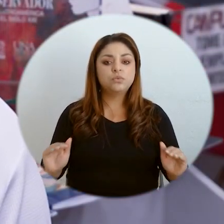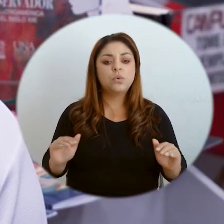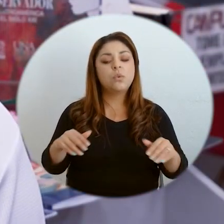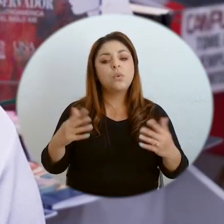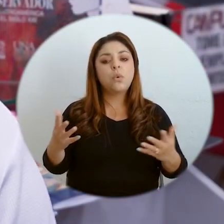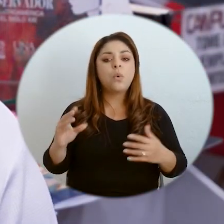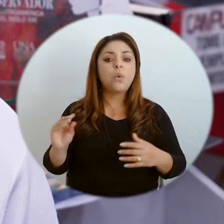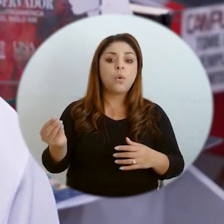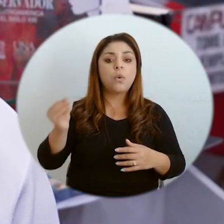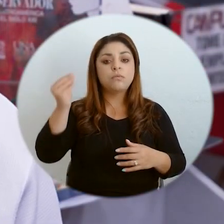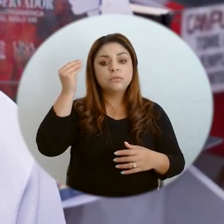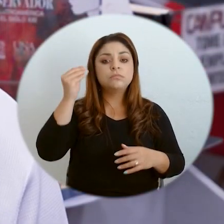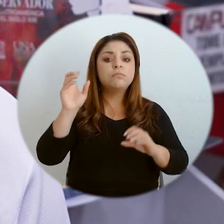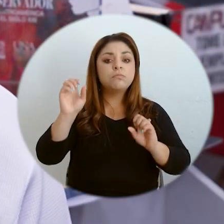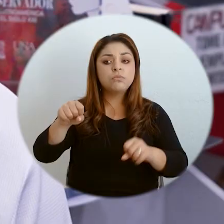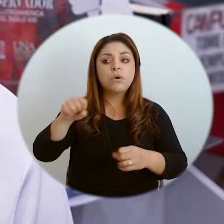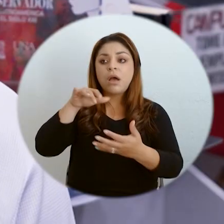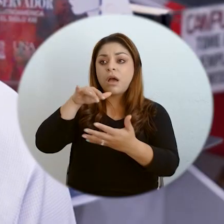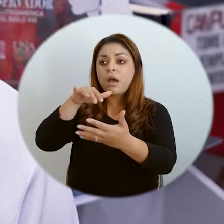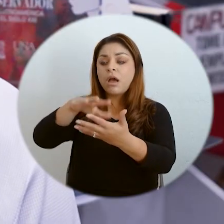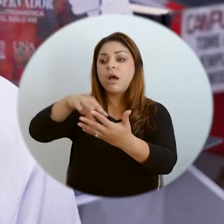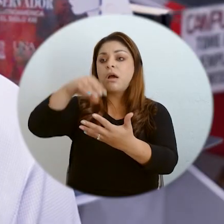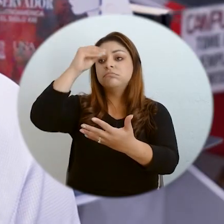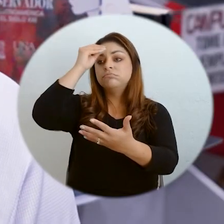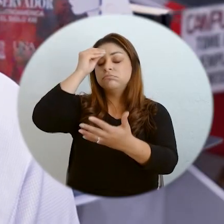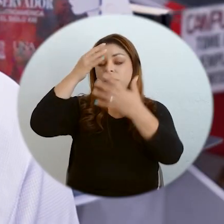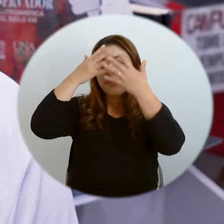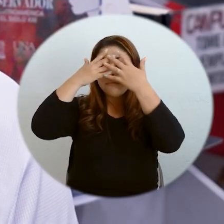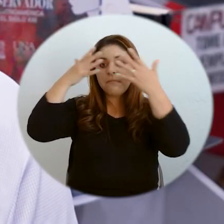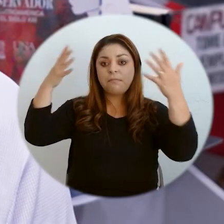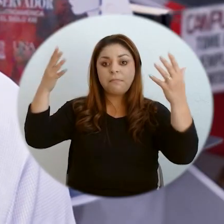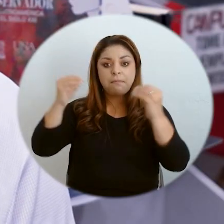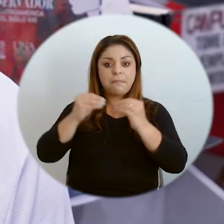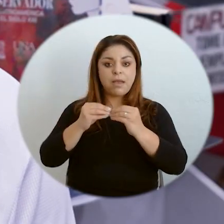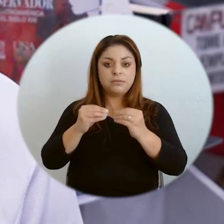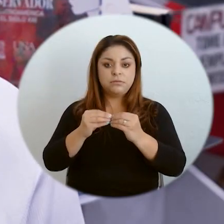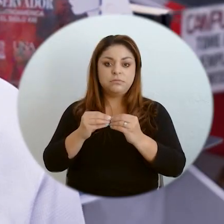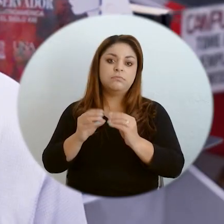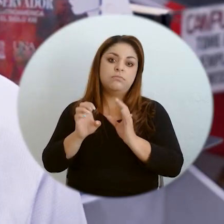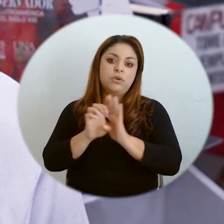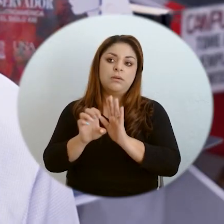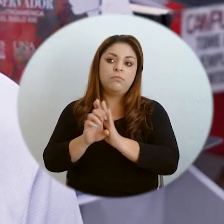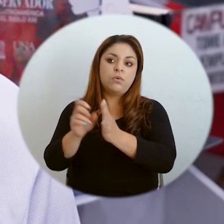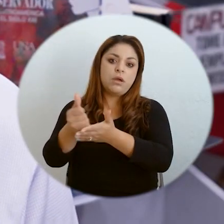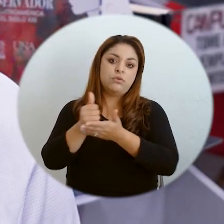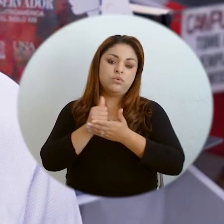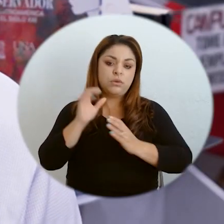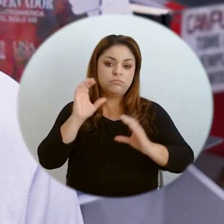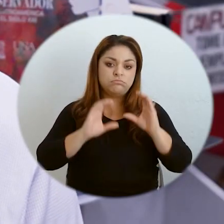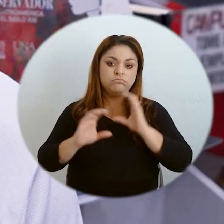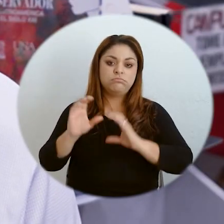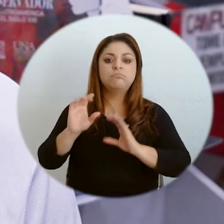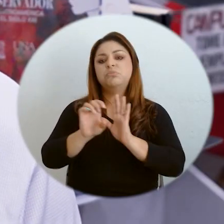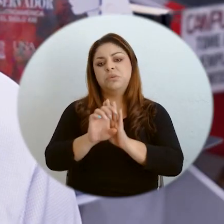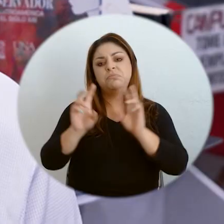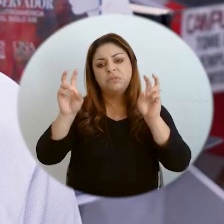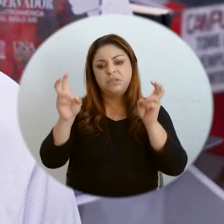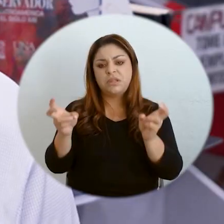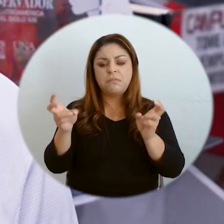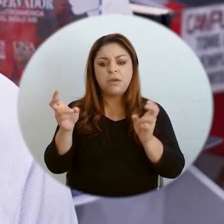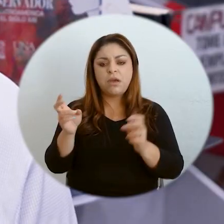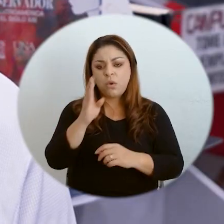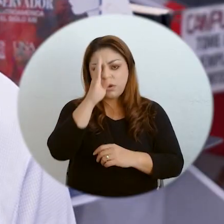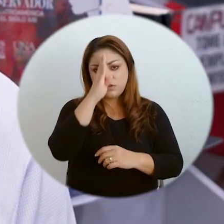puedan educar más ampliamente con ayuda de los conocimientos científicos, por ejemplo en esto que tiene que ver con todo el tema